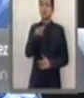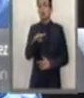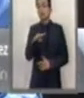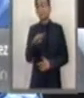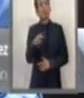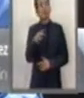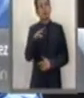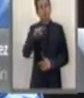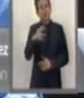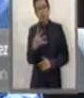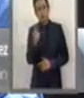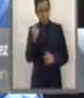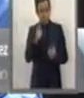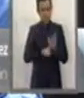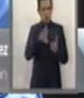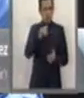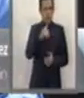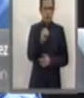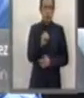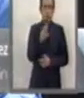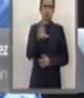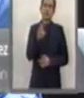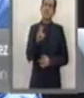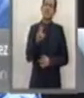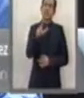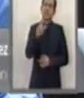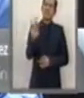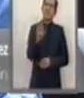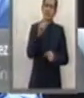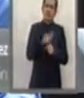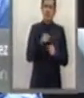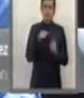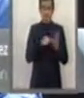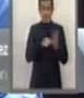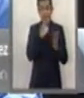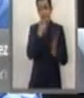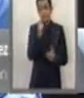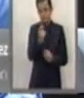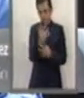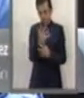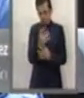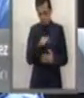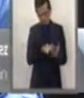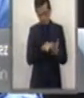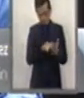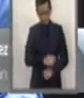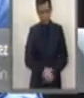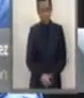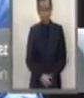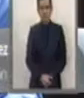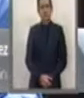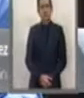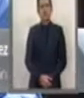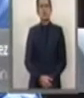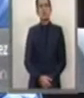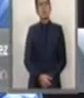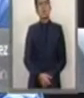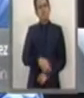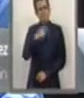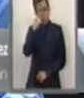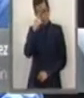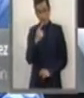Civil Federal, que expresa lo siguiente, y cito: cuando se exija la forma escrita para un